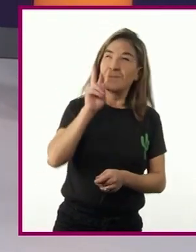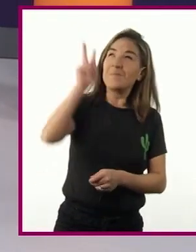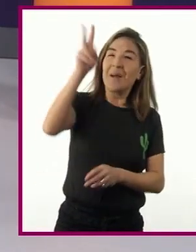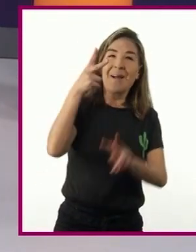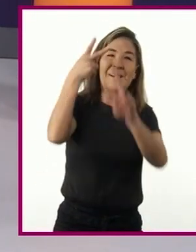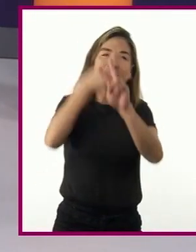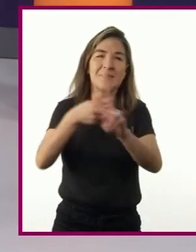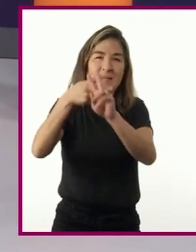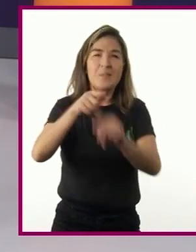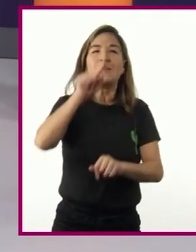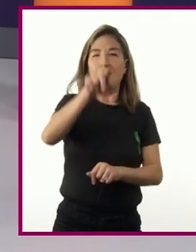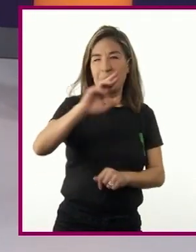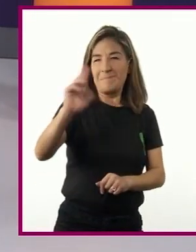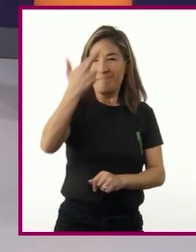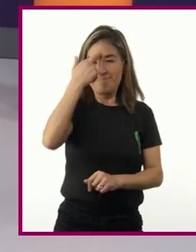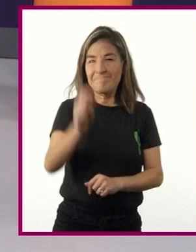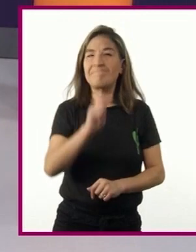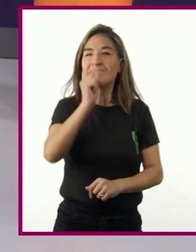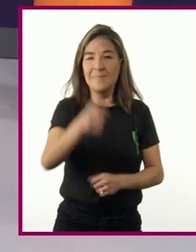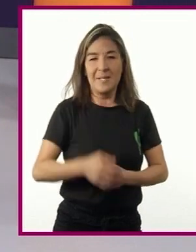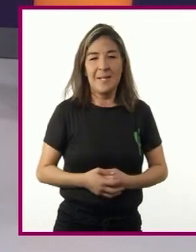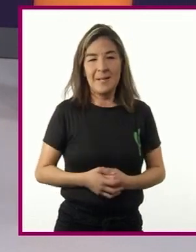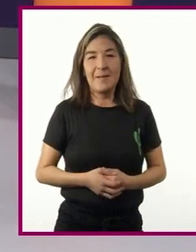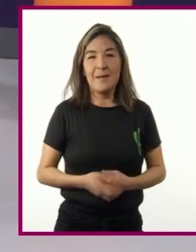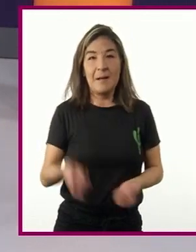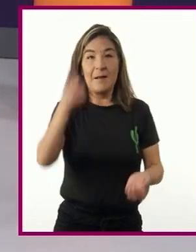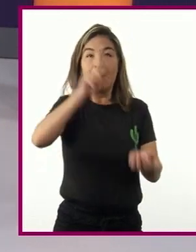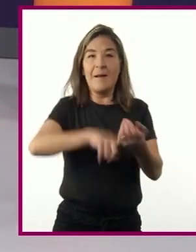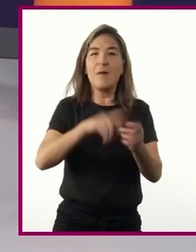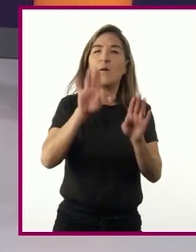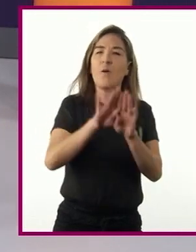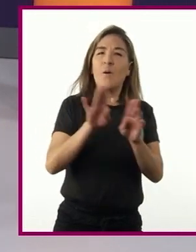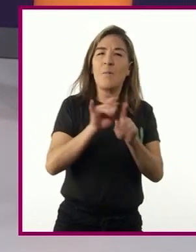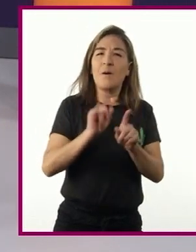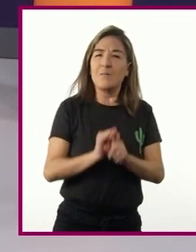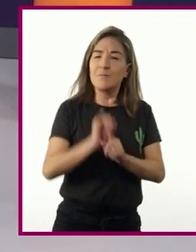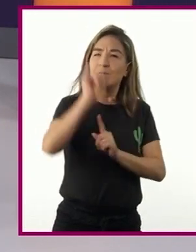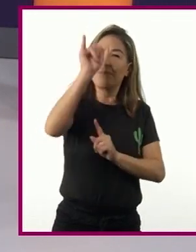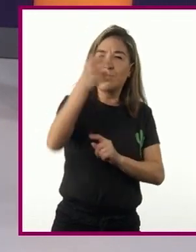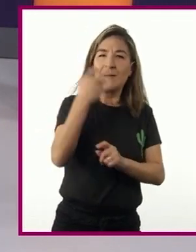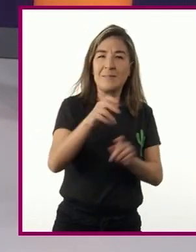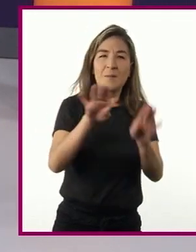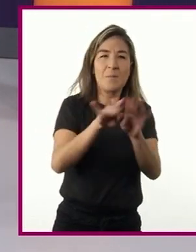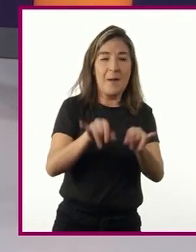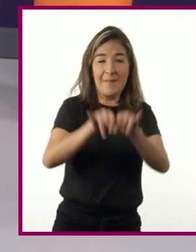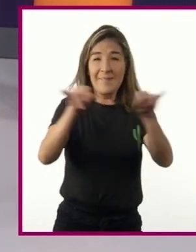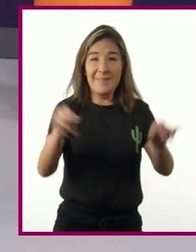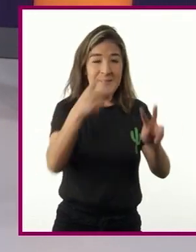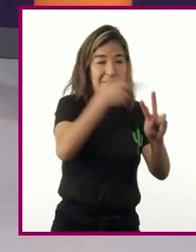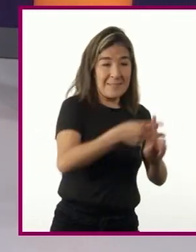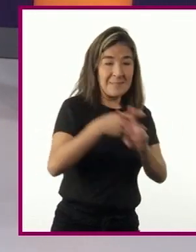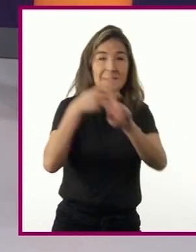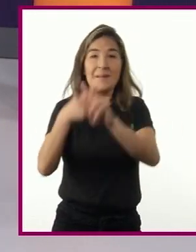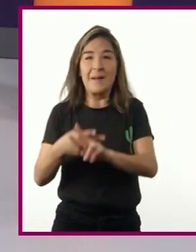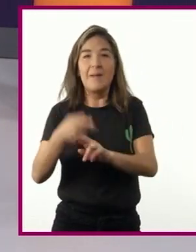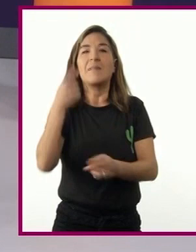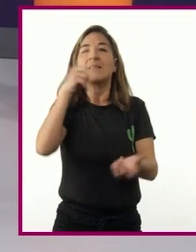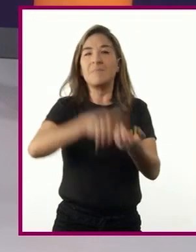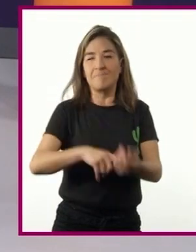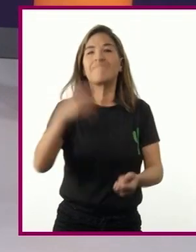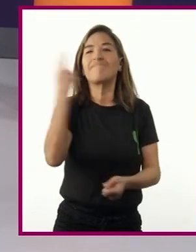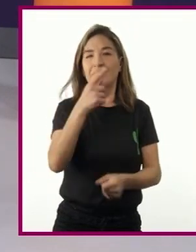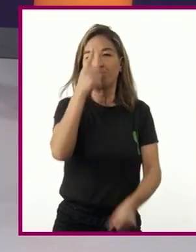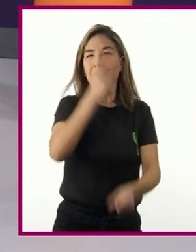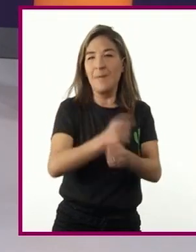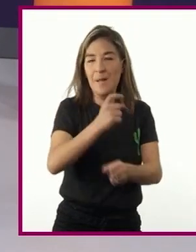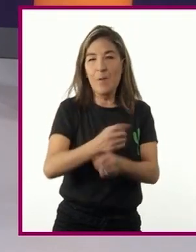estrellas, recordarás que para saber la distancia que tiene cada una, fue necesario conocer la